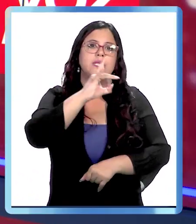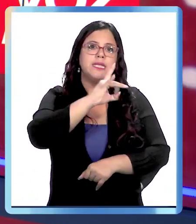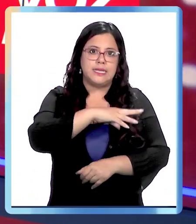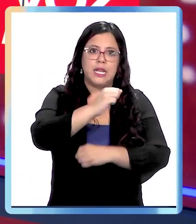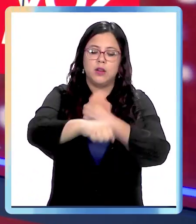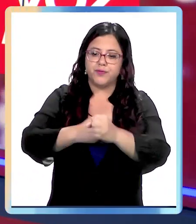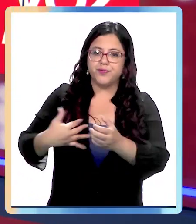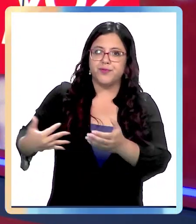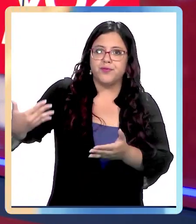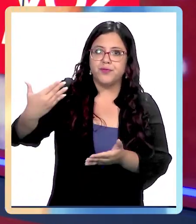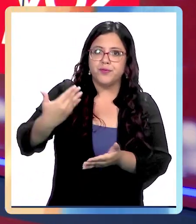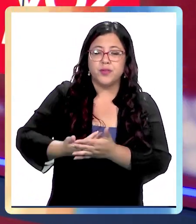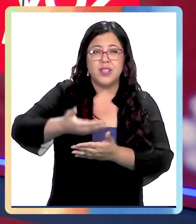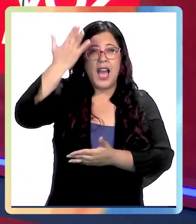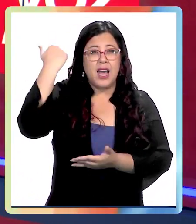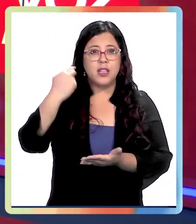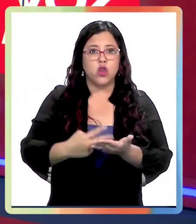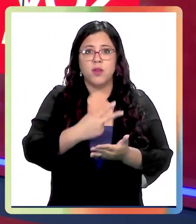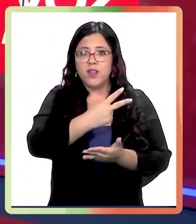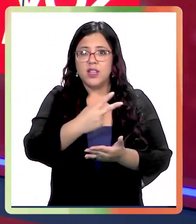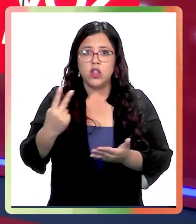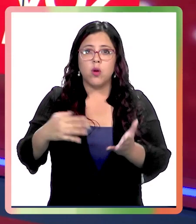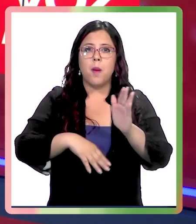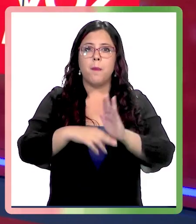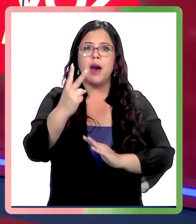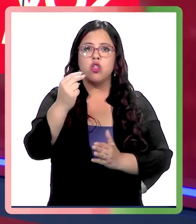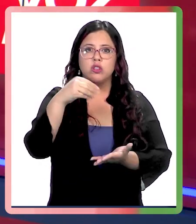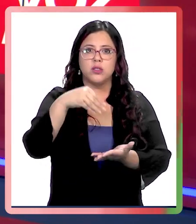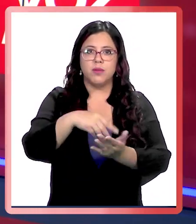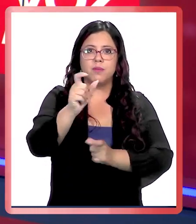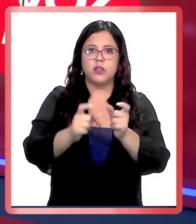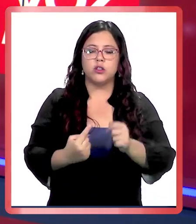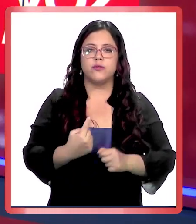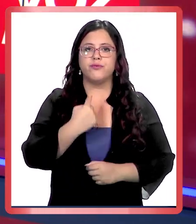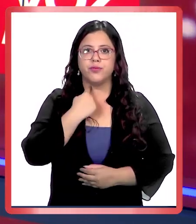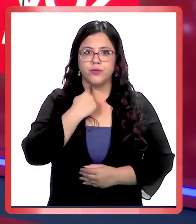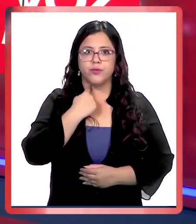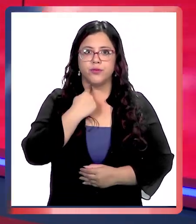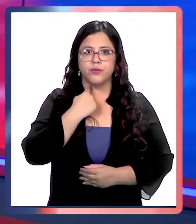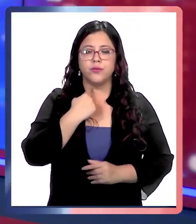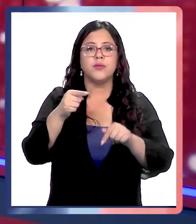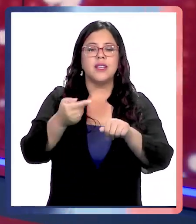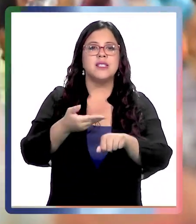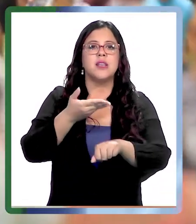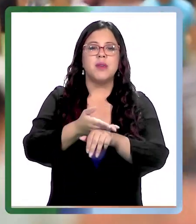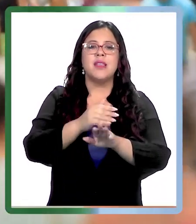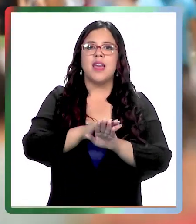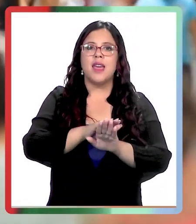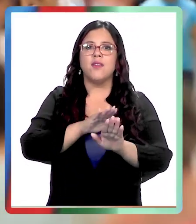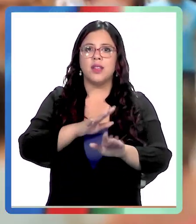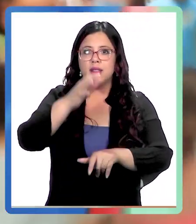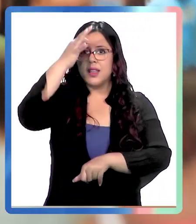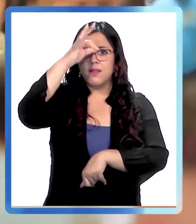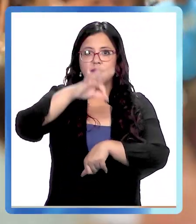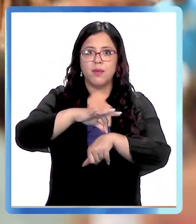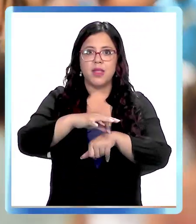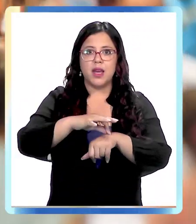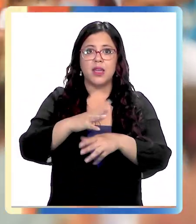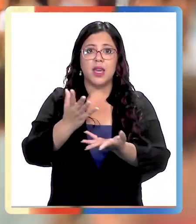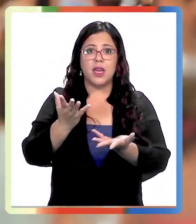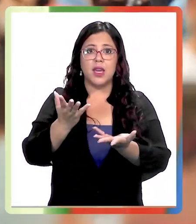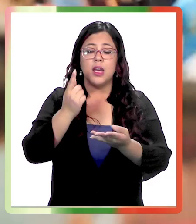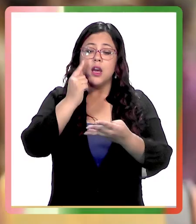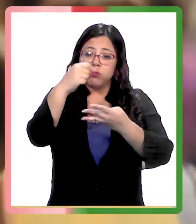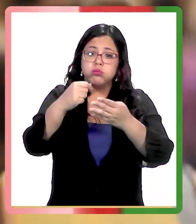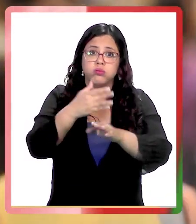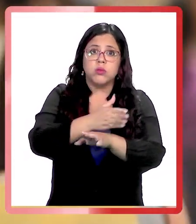últimos años. En 2022 se registraron más de 12.000 casos. En llamados a prevenir esta enfermedad, que si es